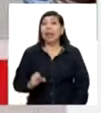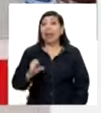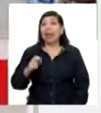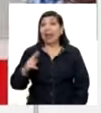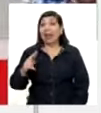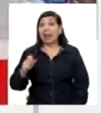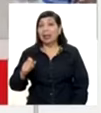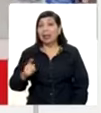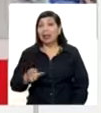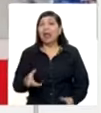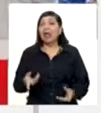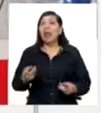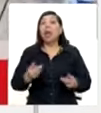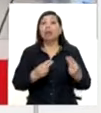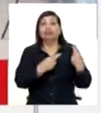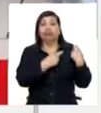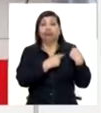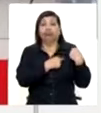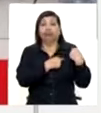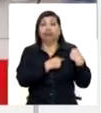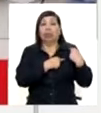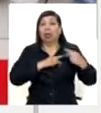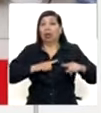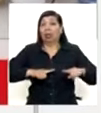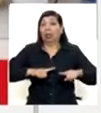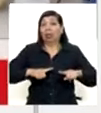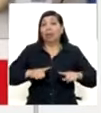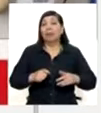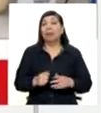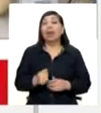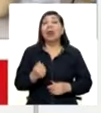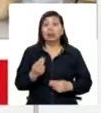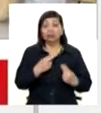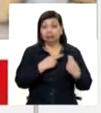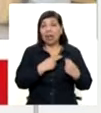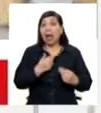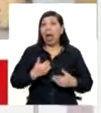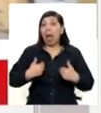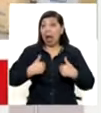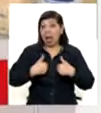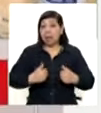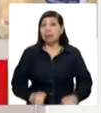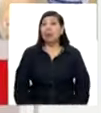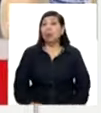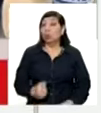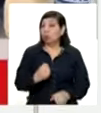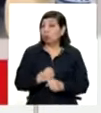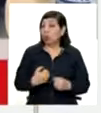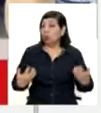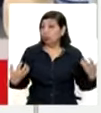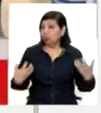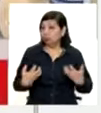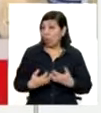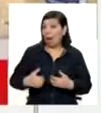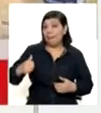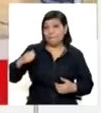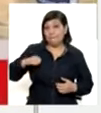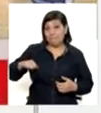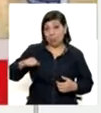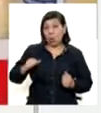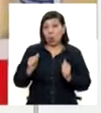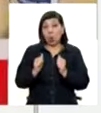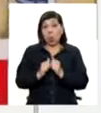que ella representa la Unión de Animalistas. El cálculo que tenemos son 3 toneladas, decir que es un trabajo coordinado,